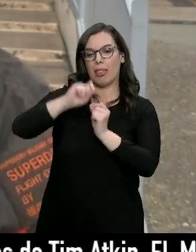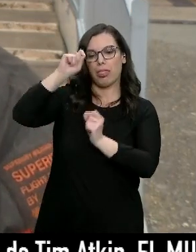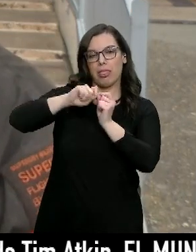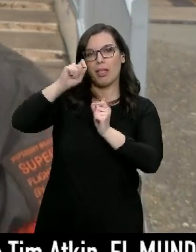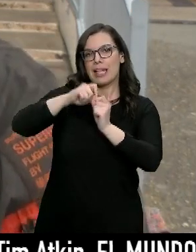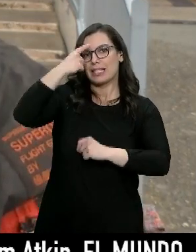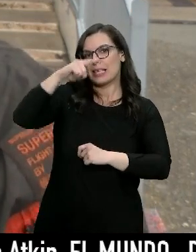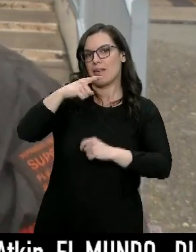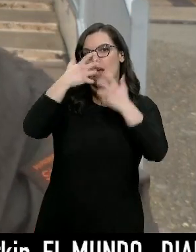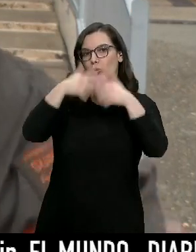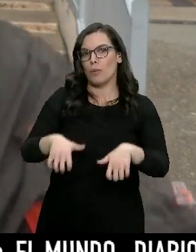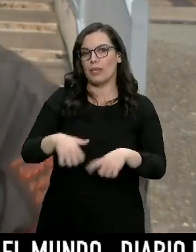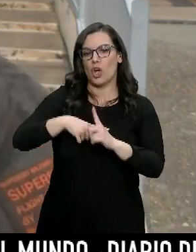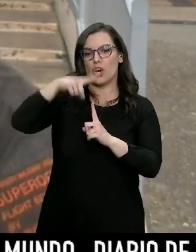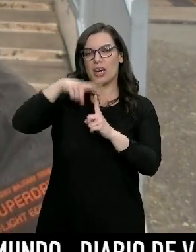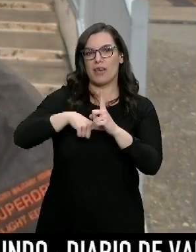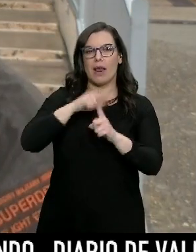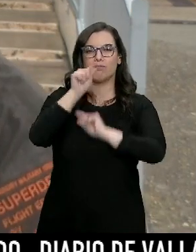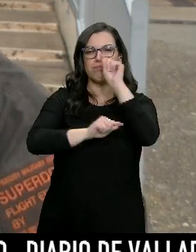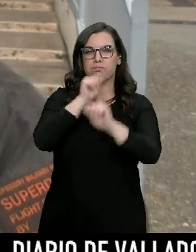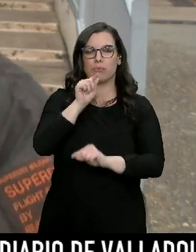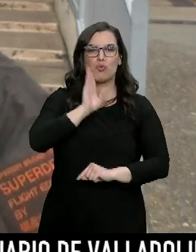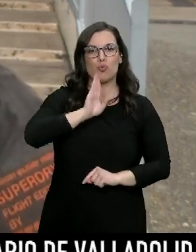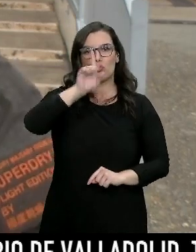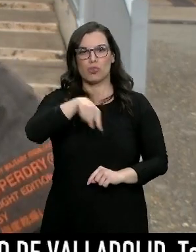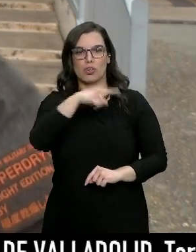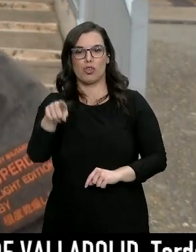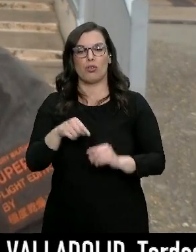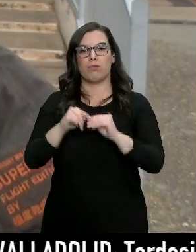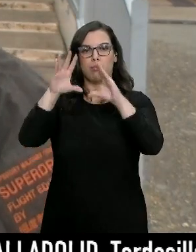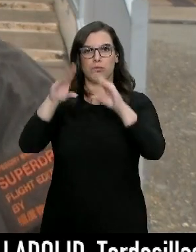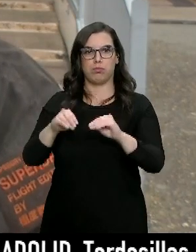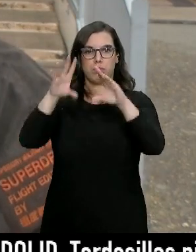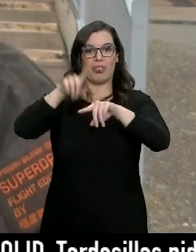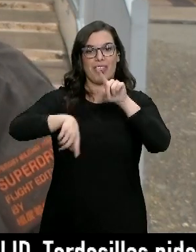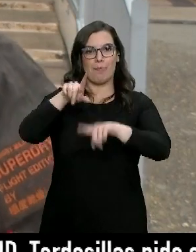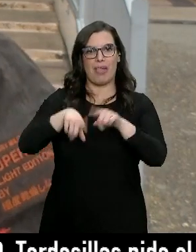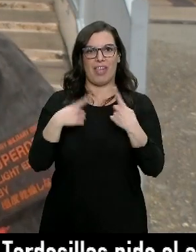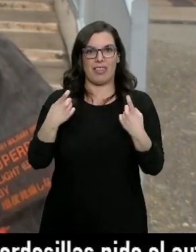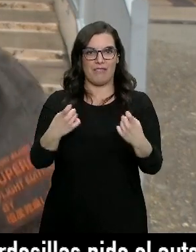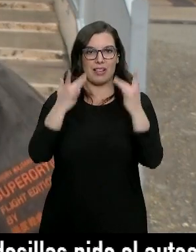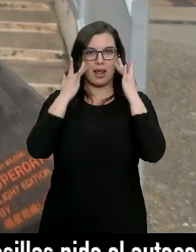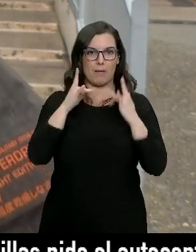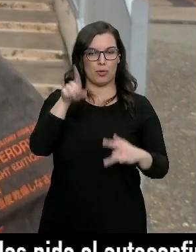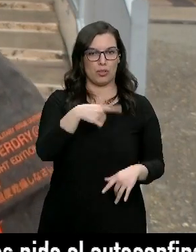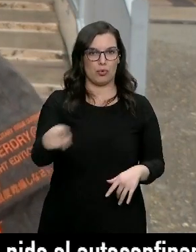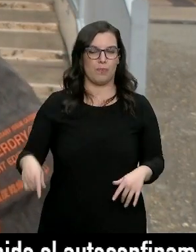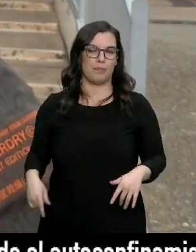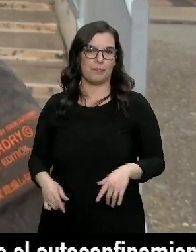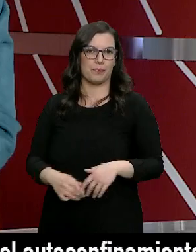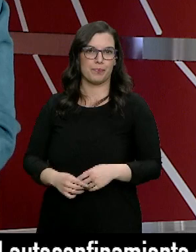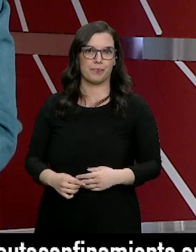automáticamente ese nivel de polución, vamos a llamarlo, y se van activando en función del nivel que necesite de activación y purificación de